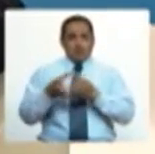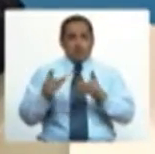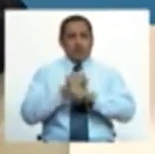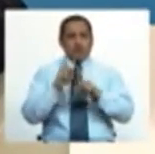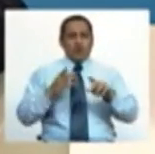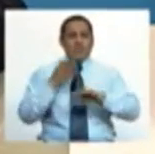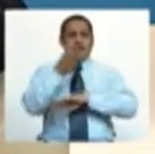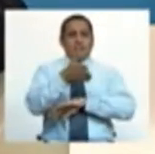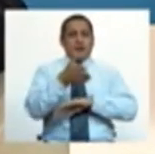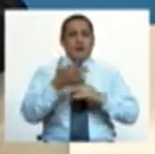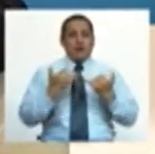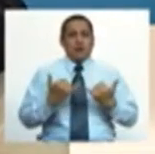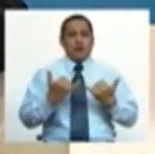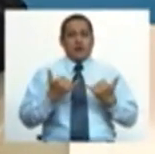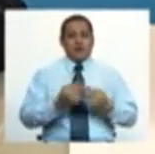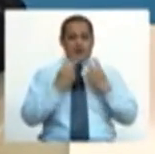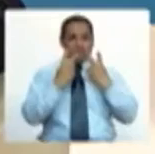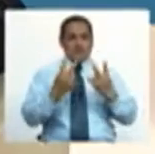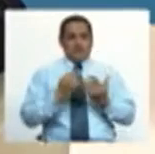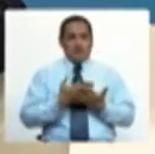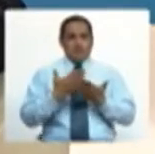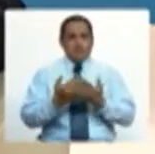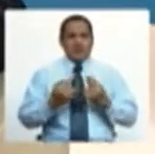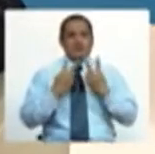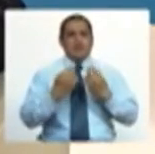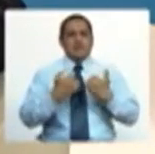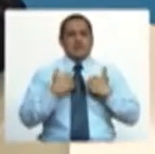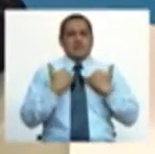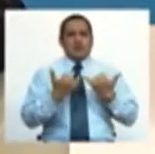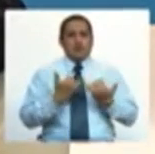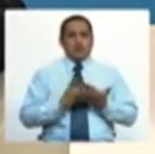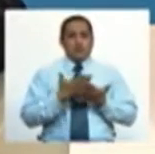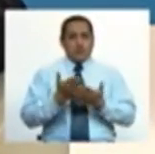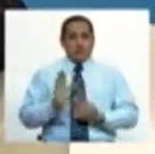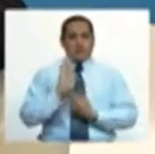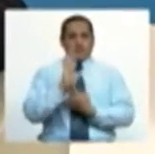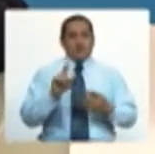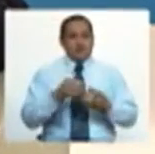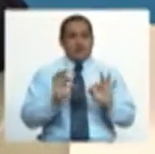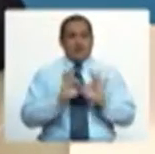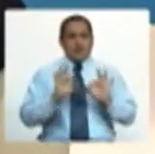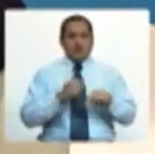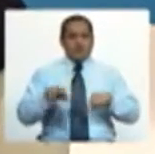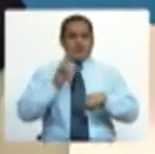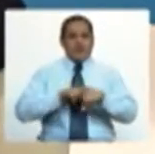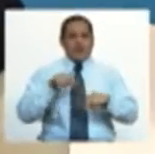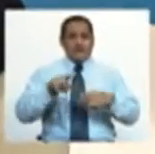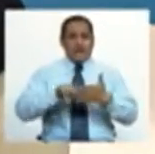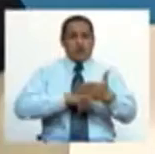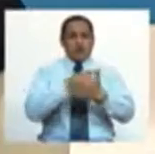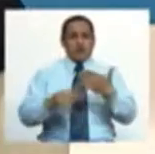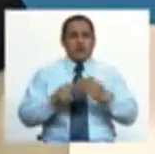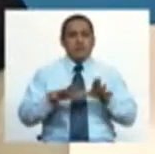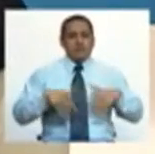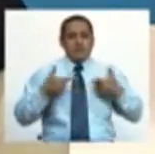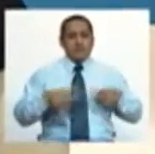no acudía a la vista de causa, en donde solamente tenía que dar sus argumentos, no pasaba nada. Esa impugnación no era